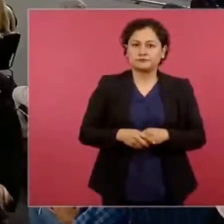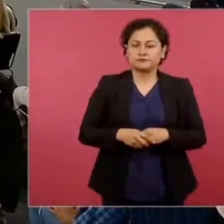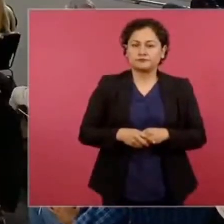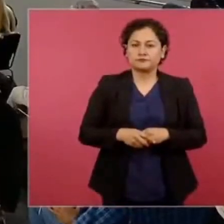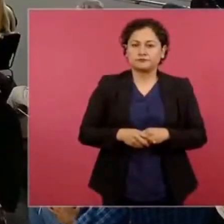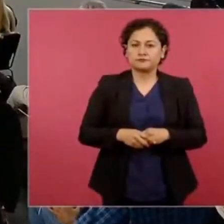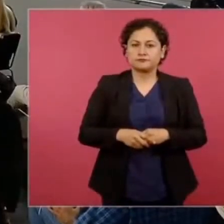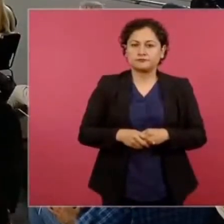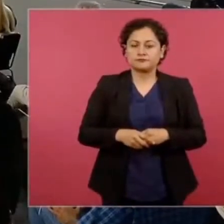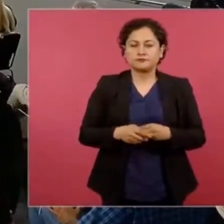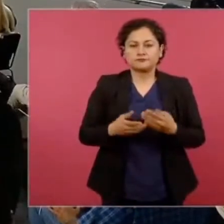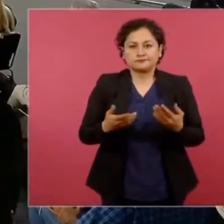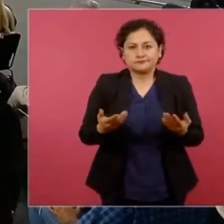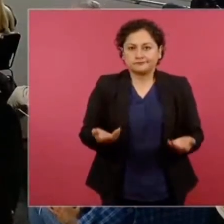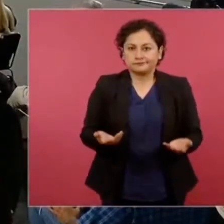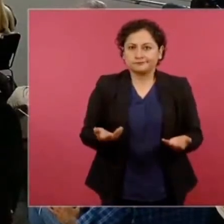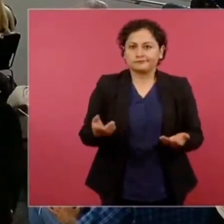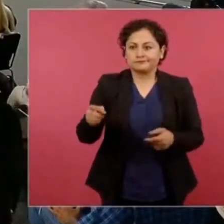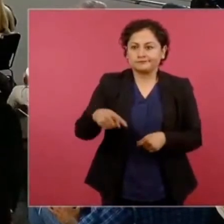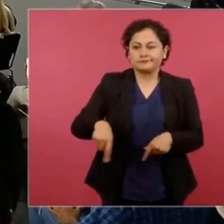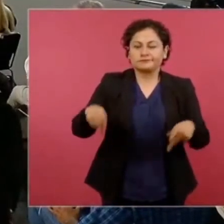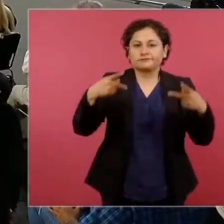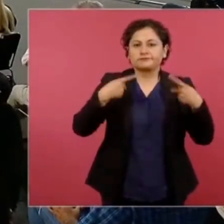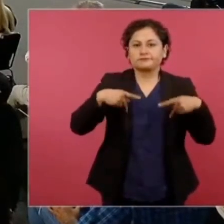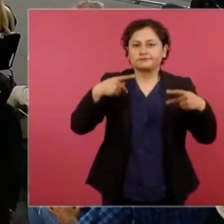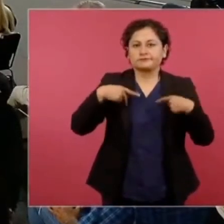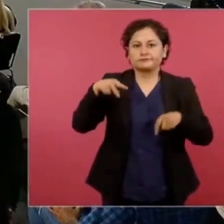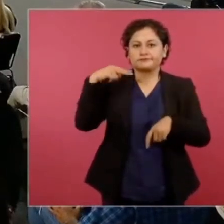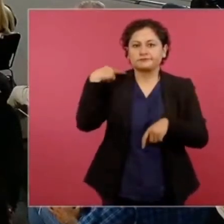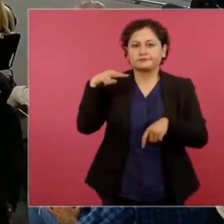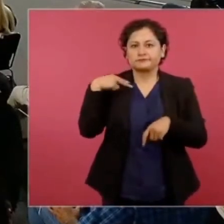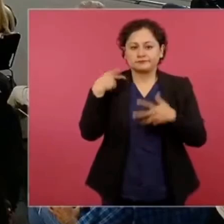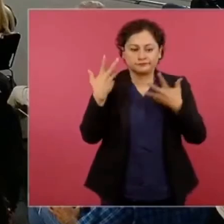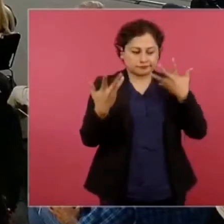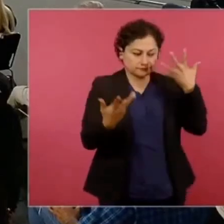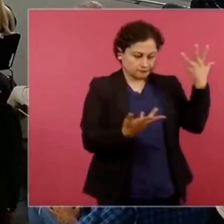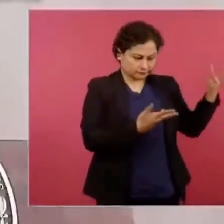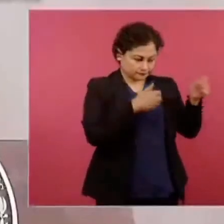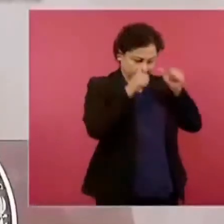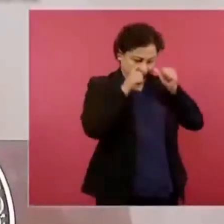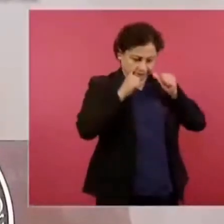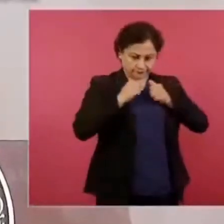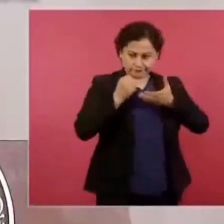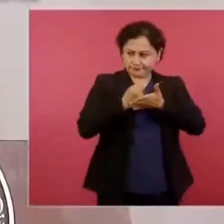Se tuvieron que ir. Eso